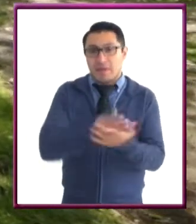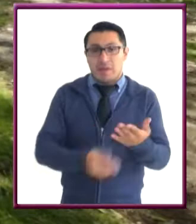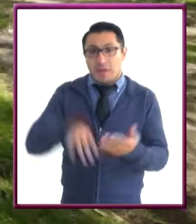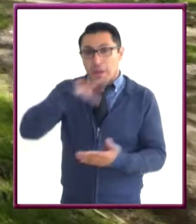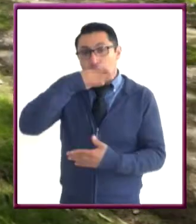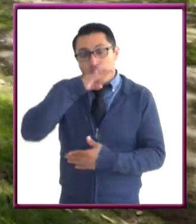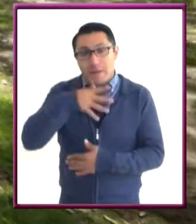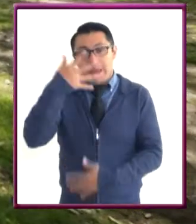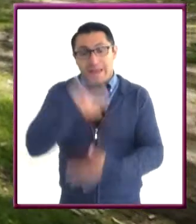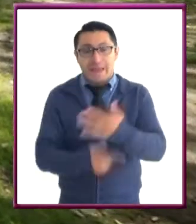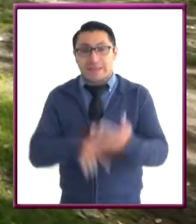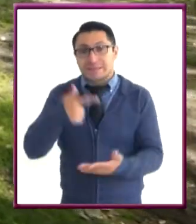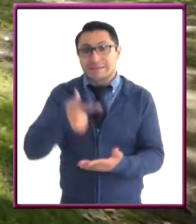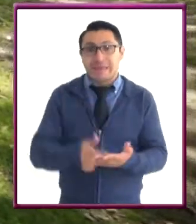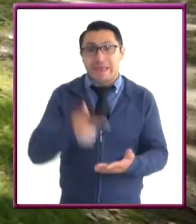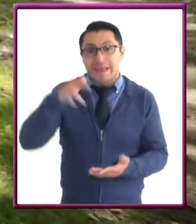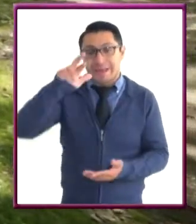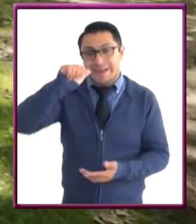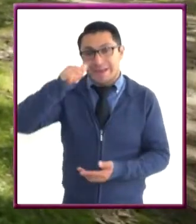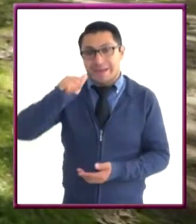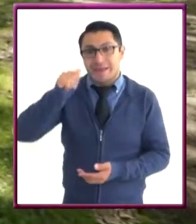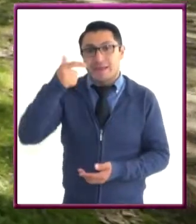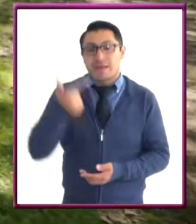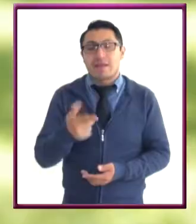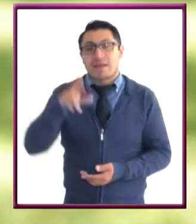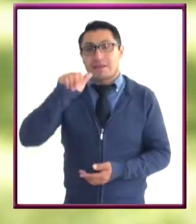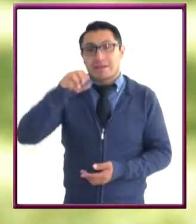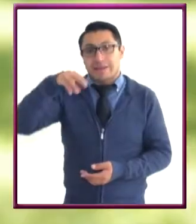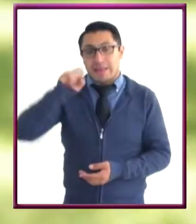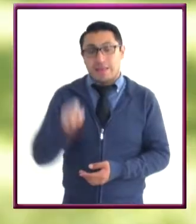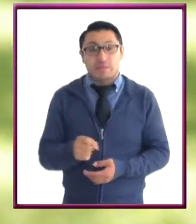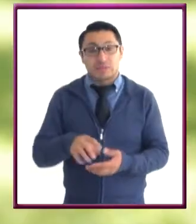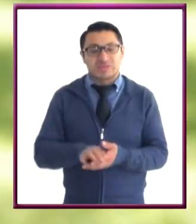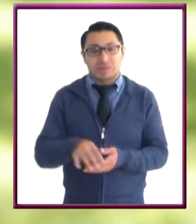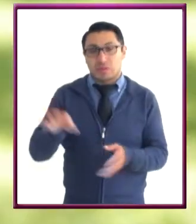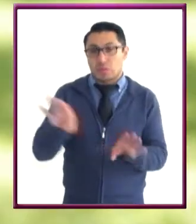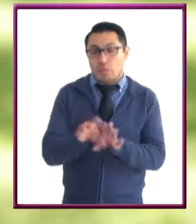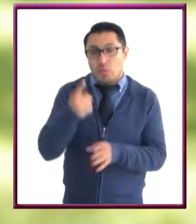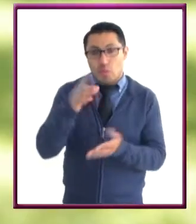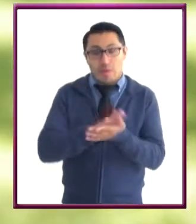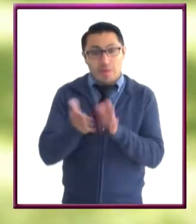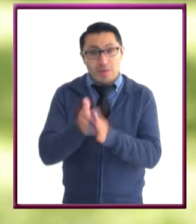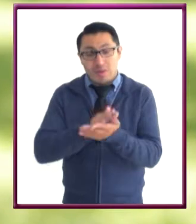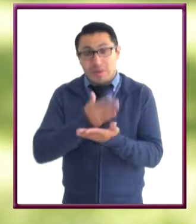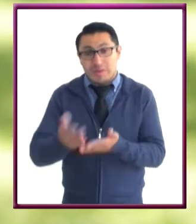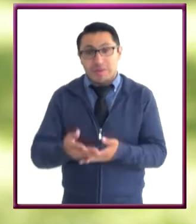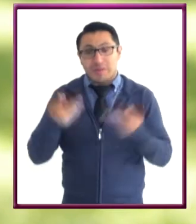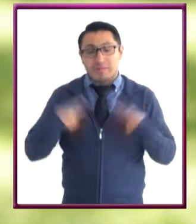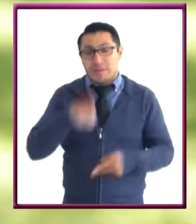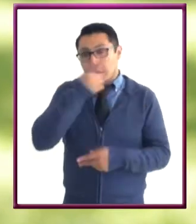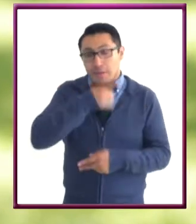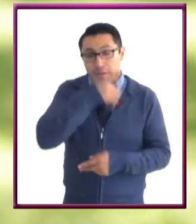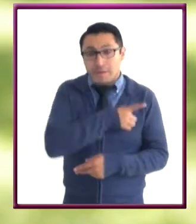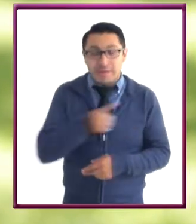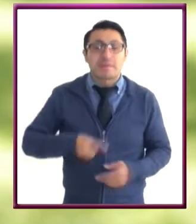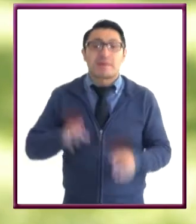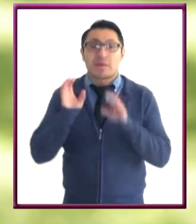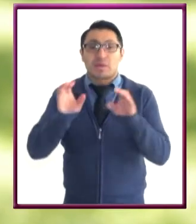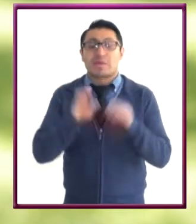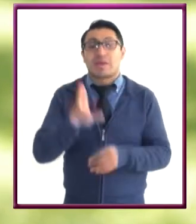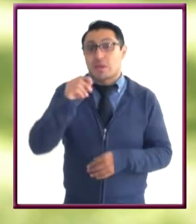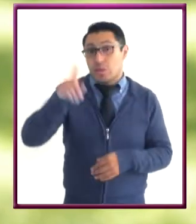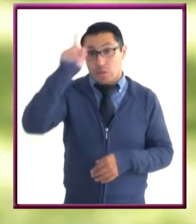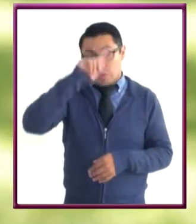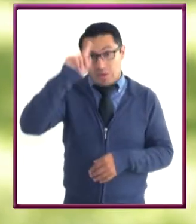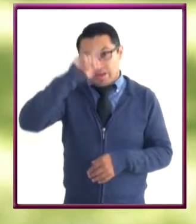de carbohidratos, que equivale a una tortilla. Las personas diabéticas deben vigilar más sus porciones y no